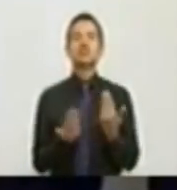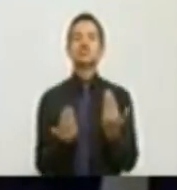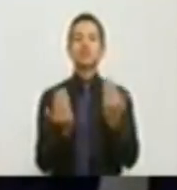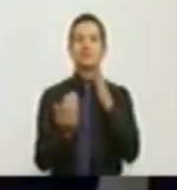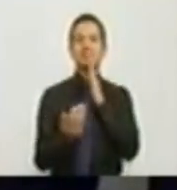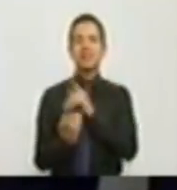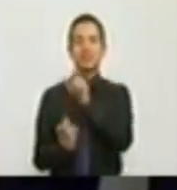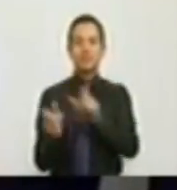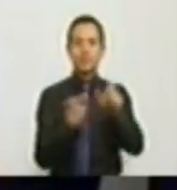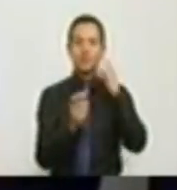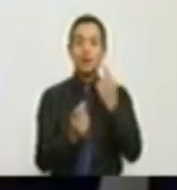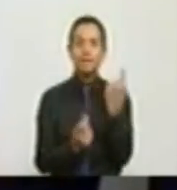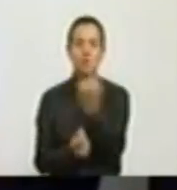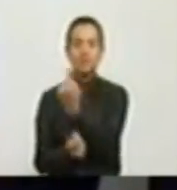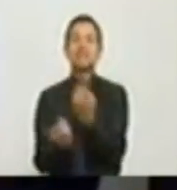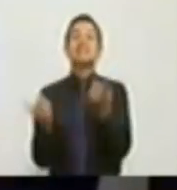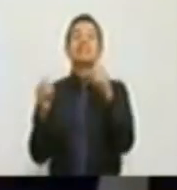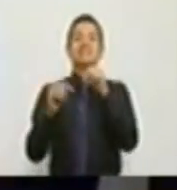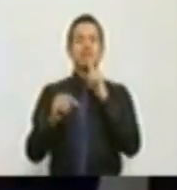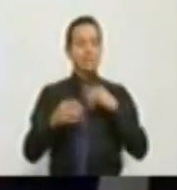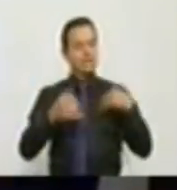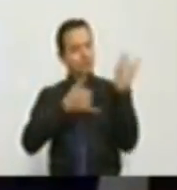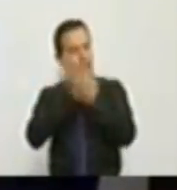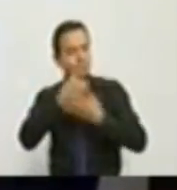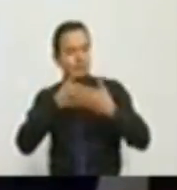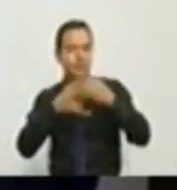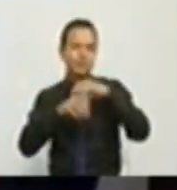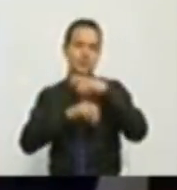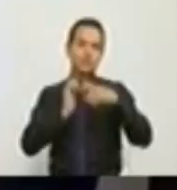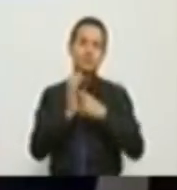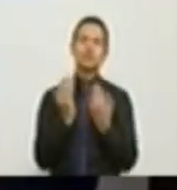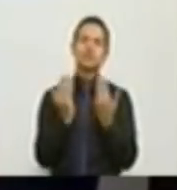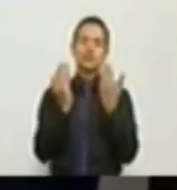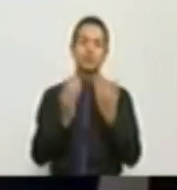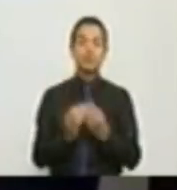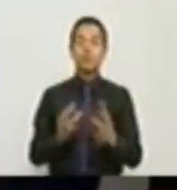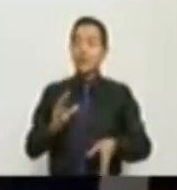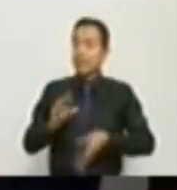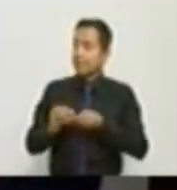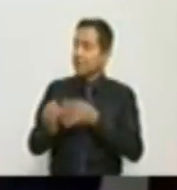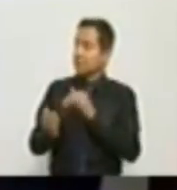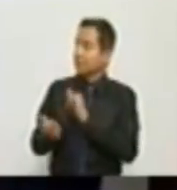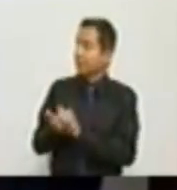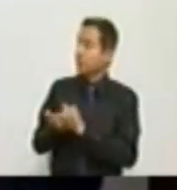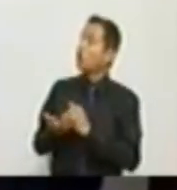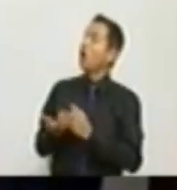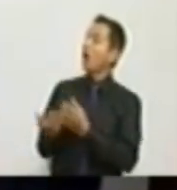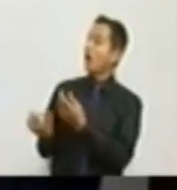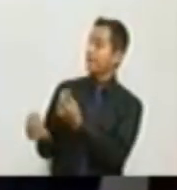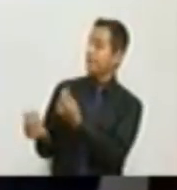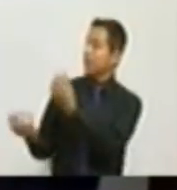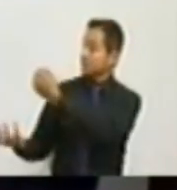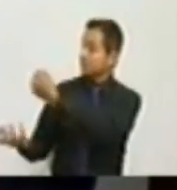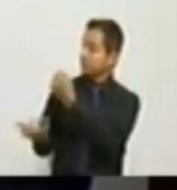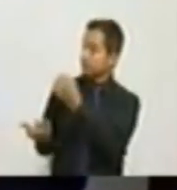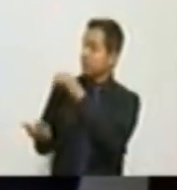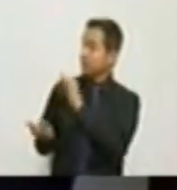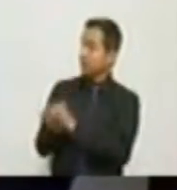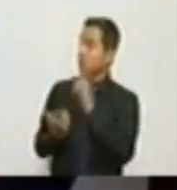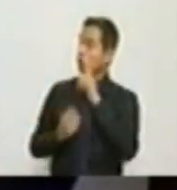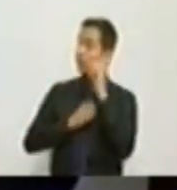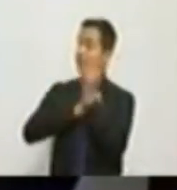También estuvimos dispuestos a renunciar a la indemnización porque queríamos sentar